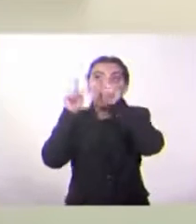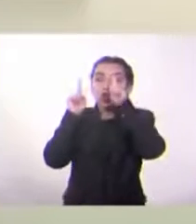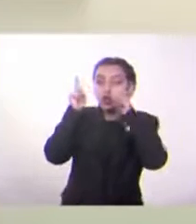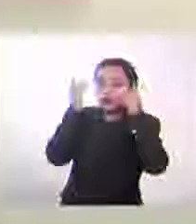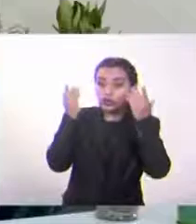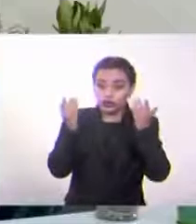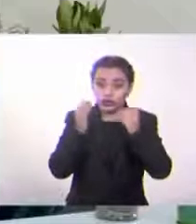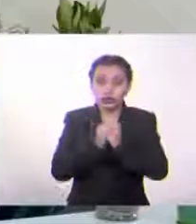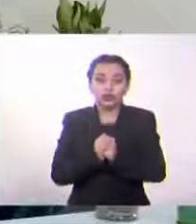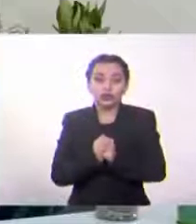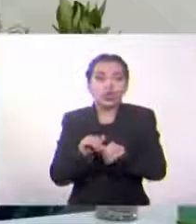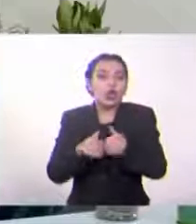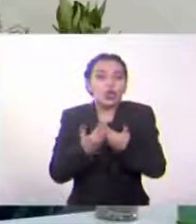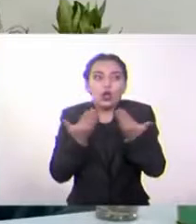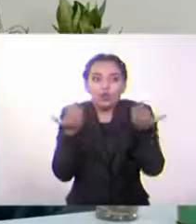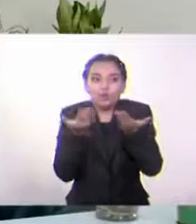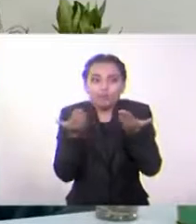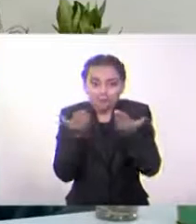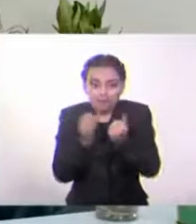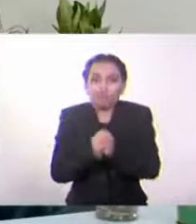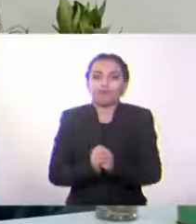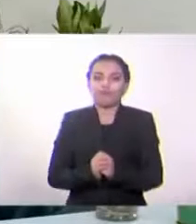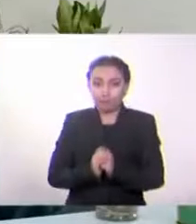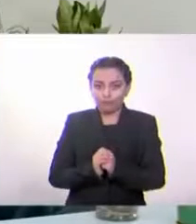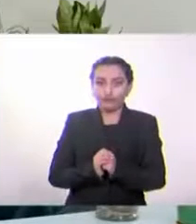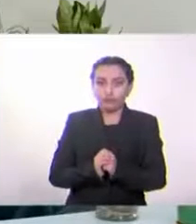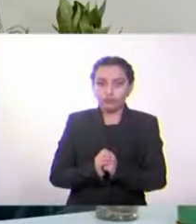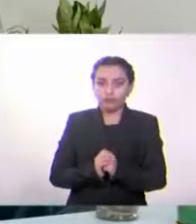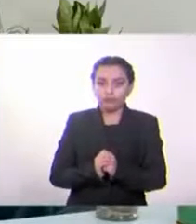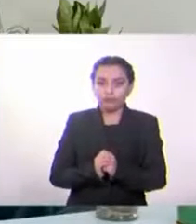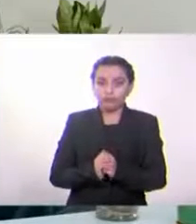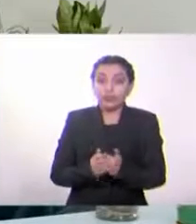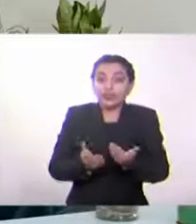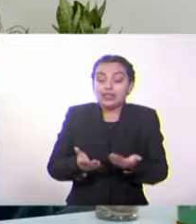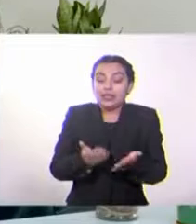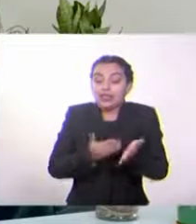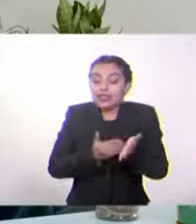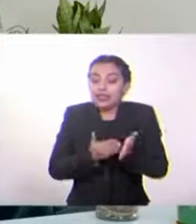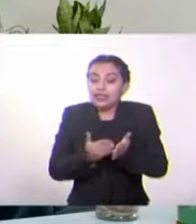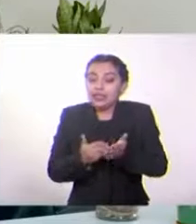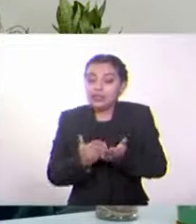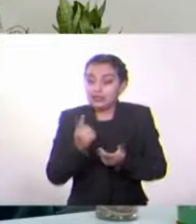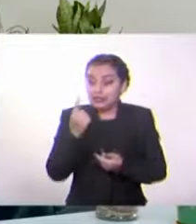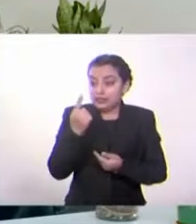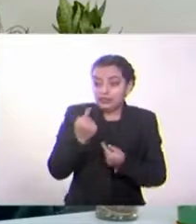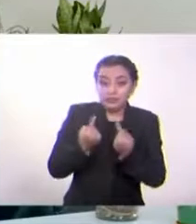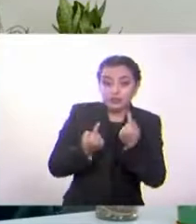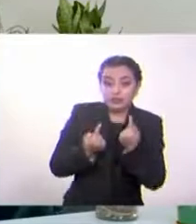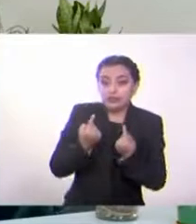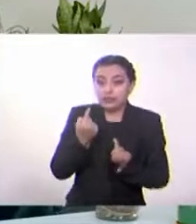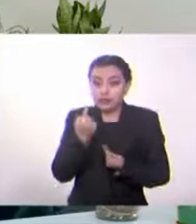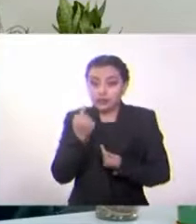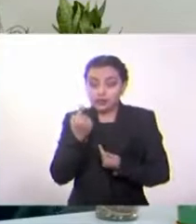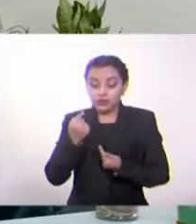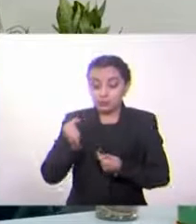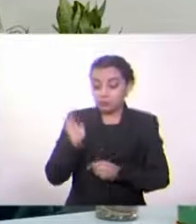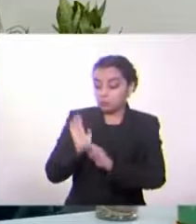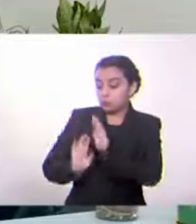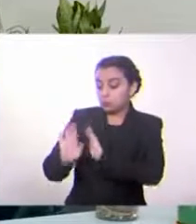cómo se creó todo. Es ahí que nacen cultos, nacen los personajes mitológicos.